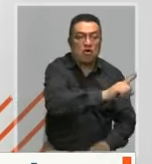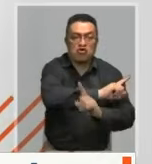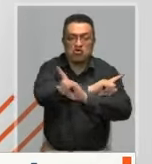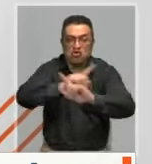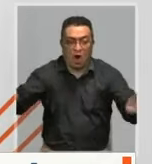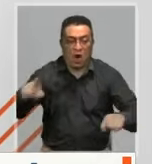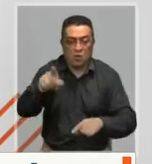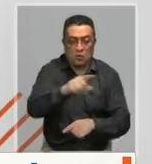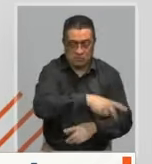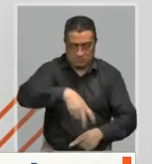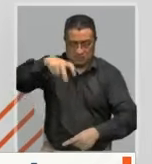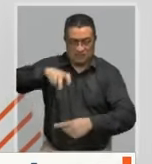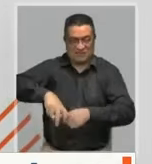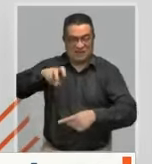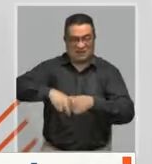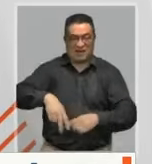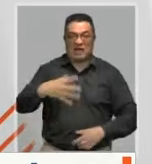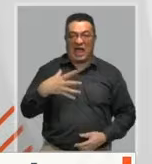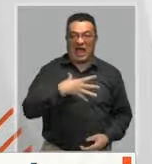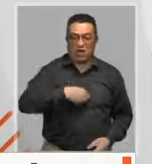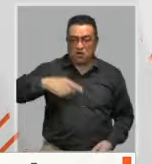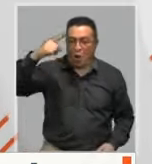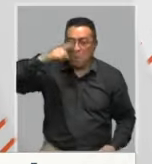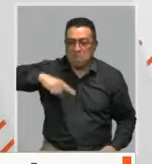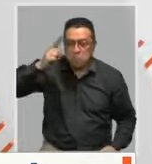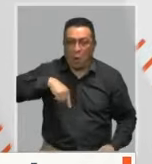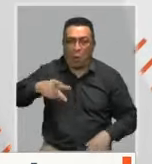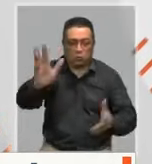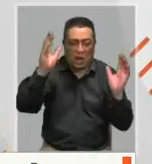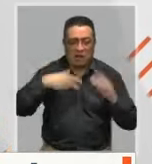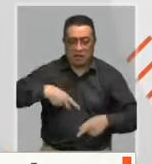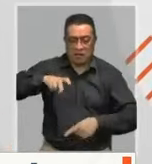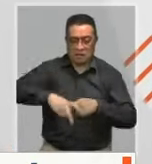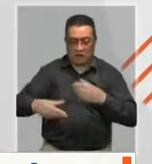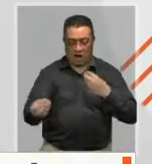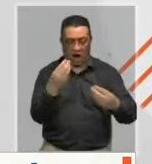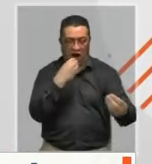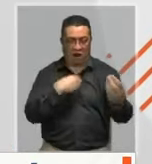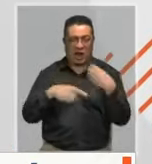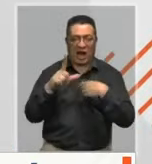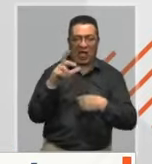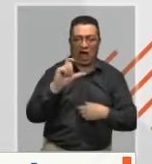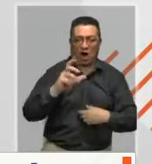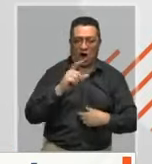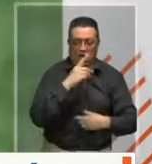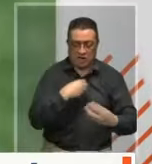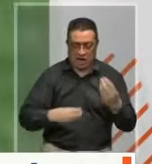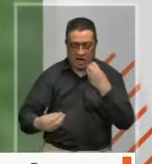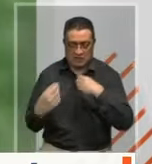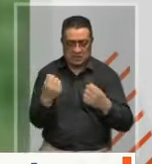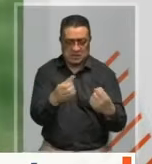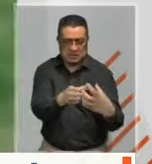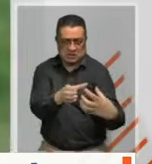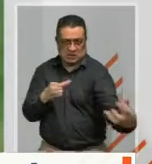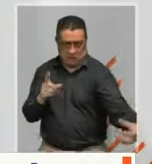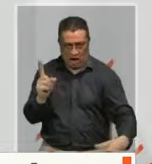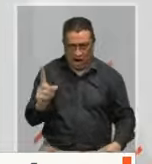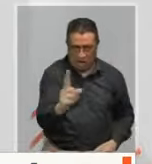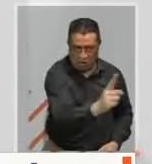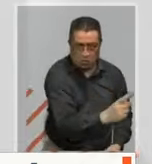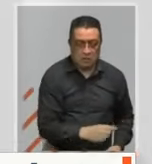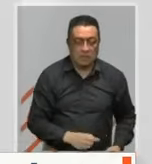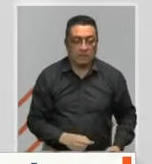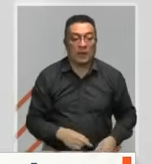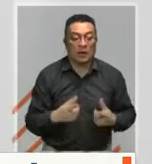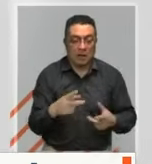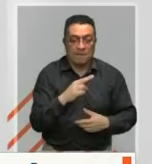estar sentados en esas hijueputas mesas comiendo langosta, manejando Cadillac. Pasaron los años y la ambición de